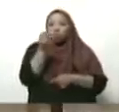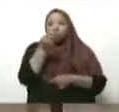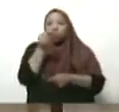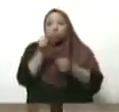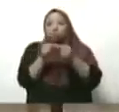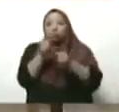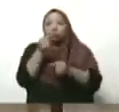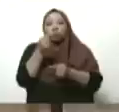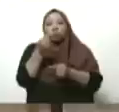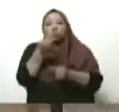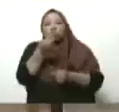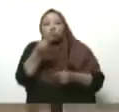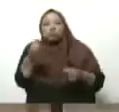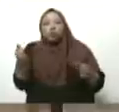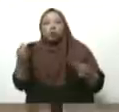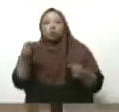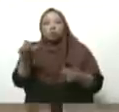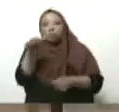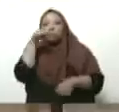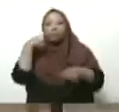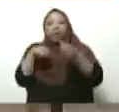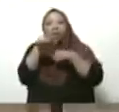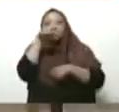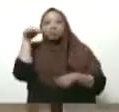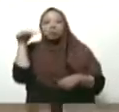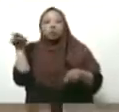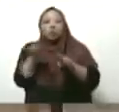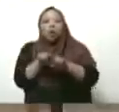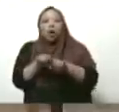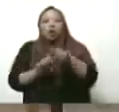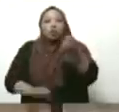esta simple y llanamente bañado de sangre